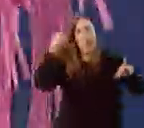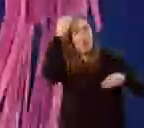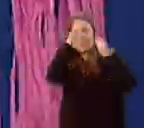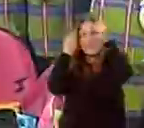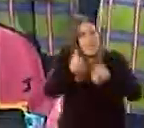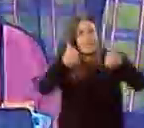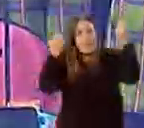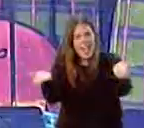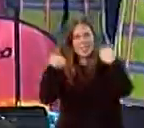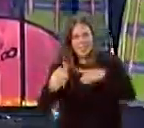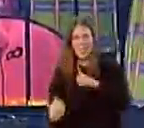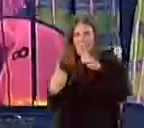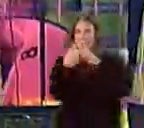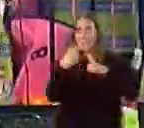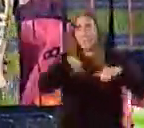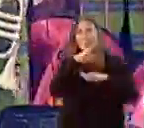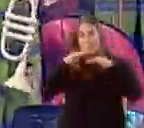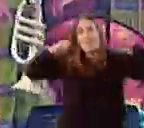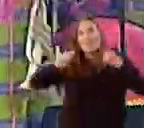la sonrisa